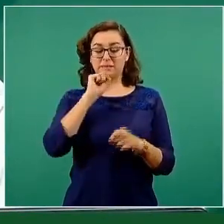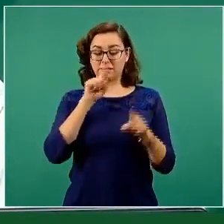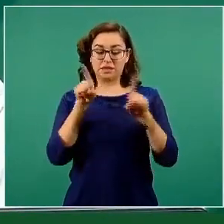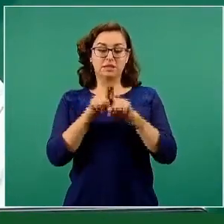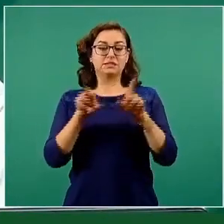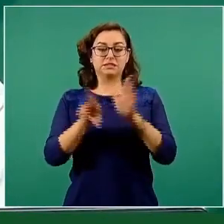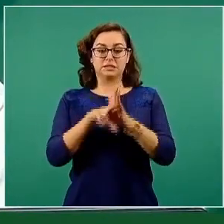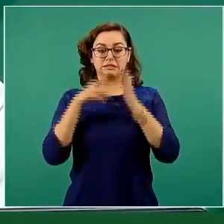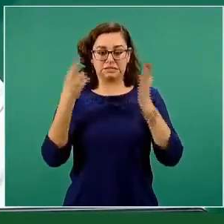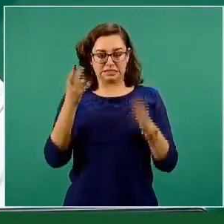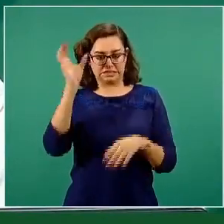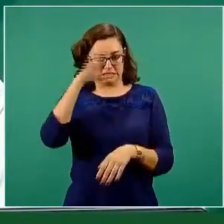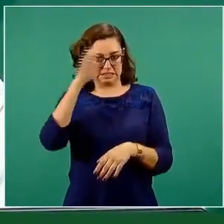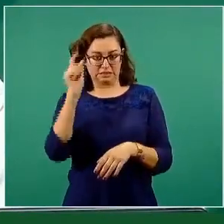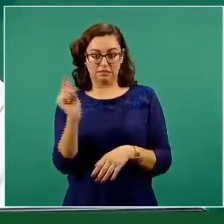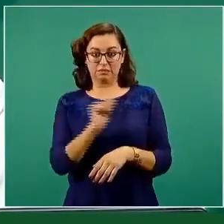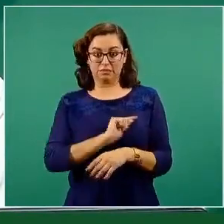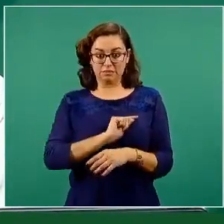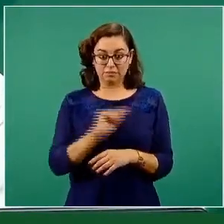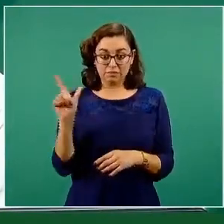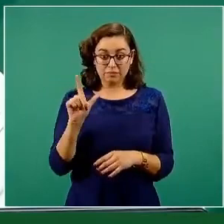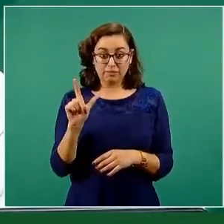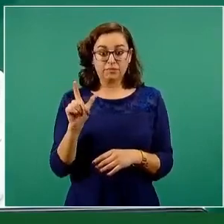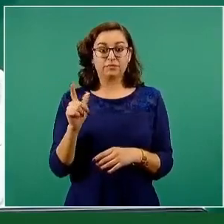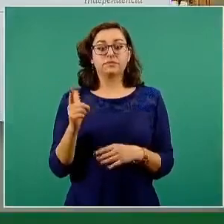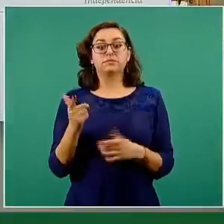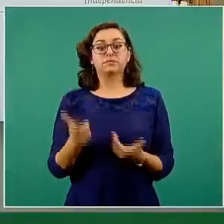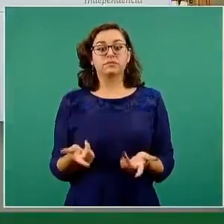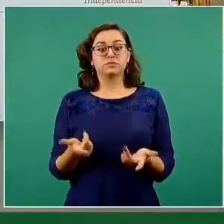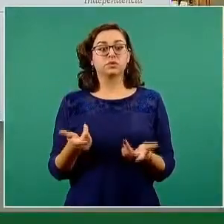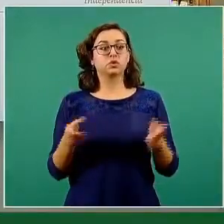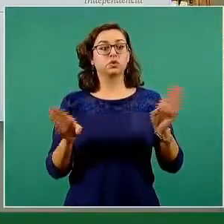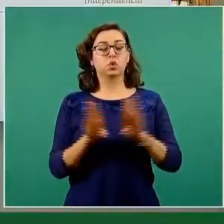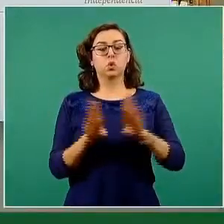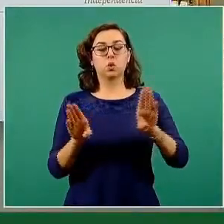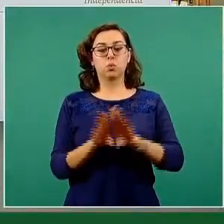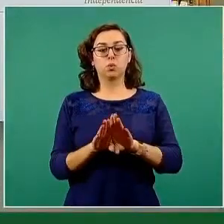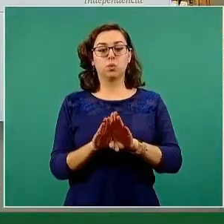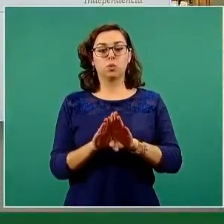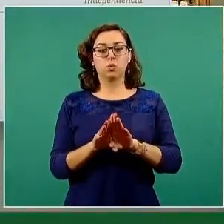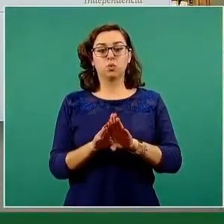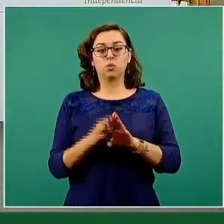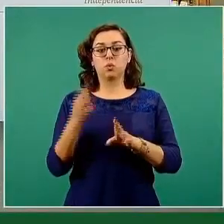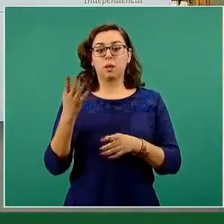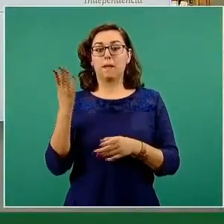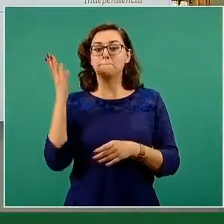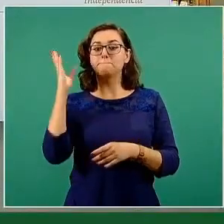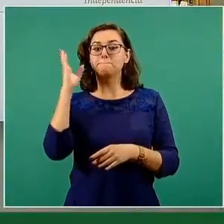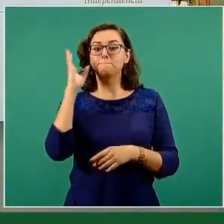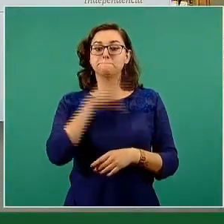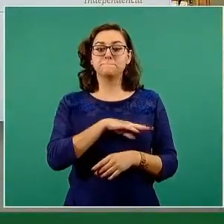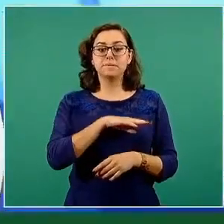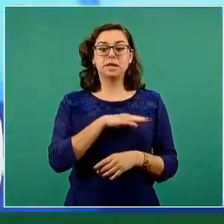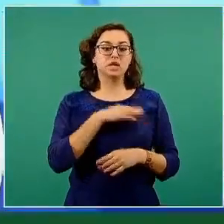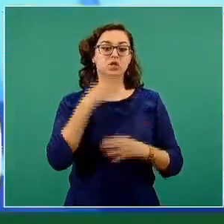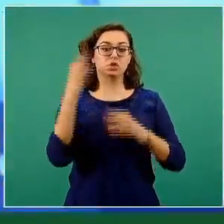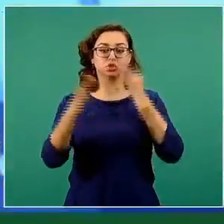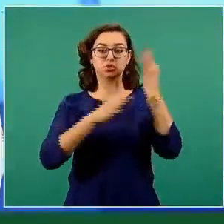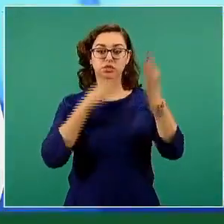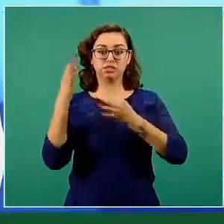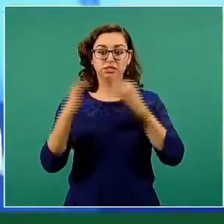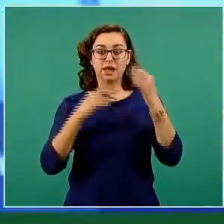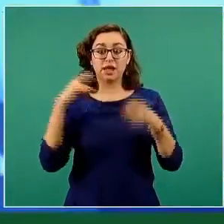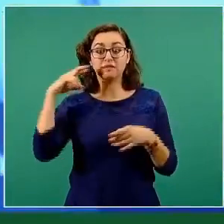Science, es la velocidad y longitud con que se desplazan las malas noticias es